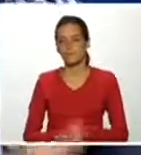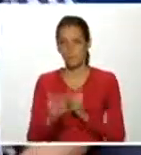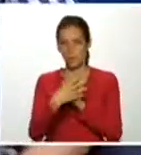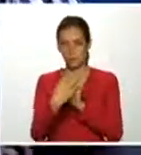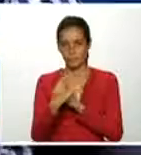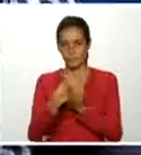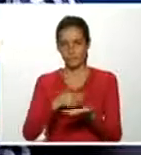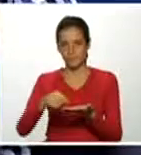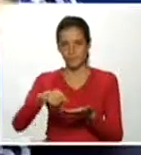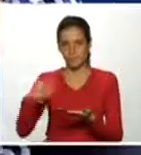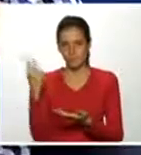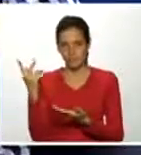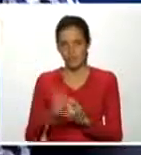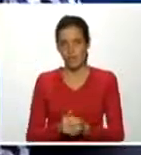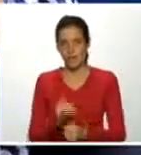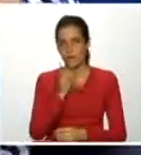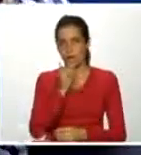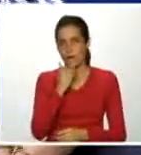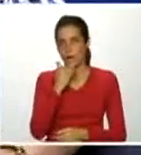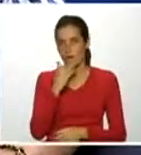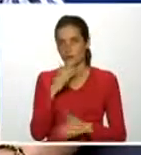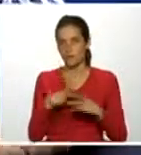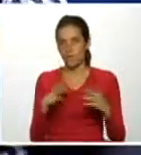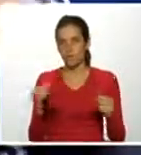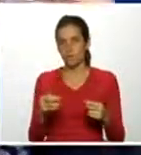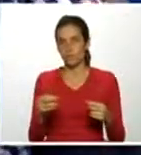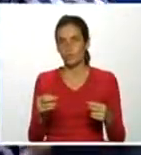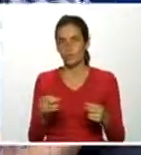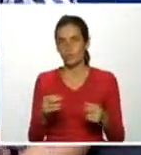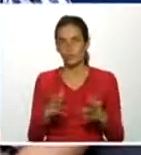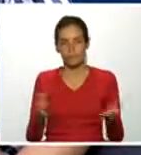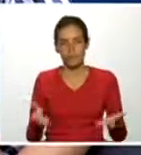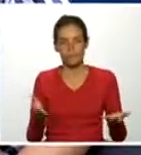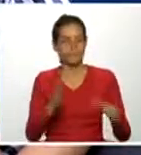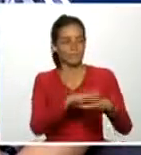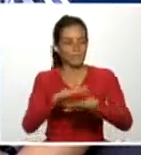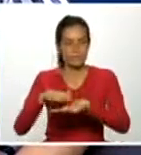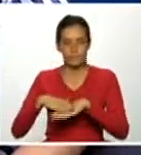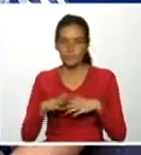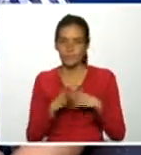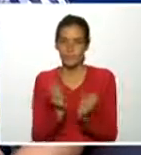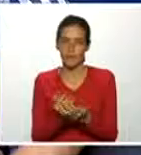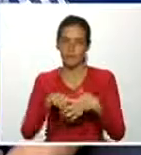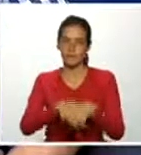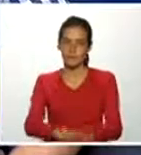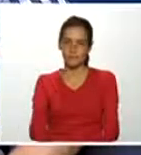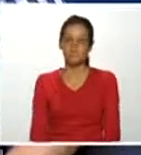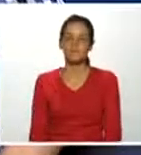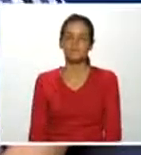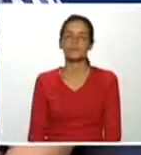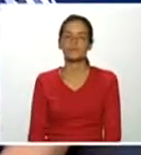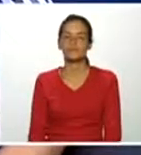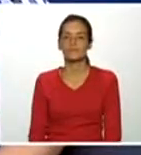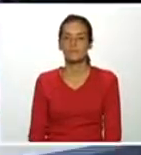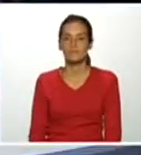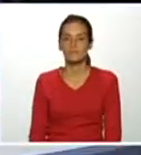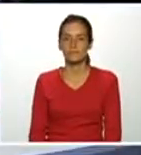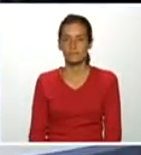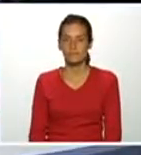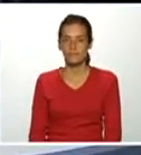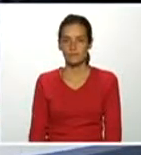www.bachaco.org.be. Ahí estamos, bueno, activos, esperando que, bueno, la convocatoria crezca. Bueno, vale. Víctor Hinojosa y